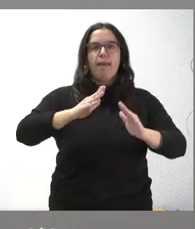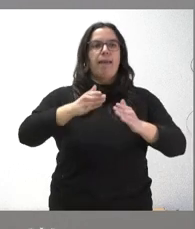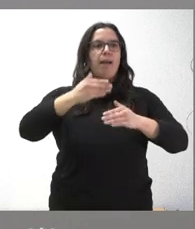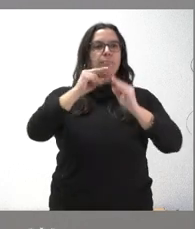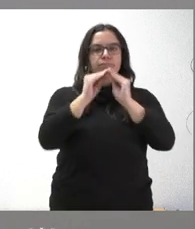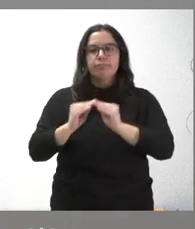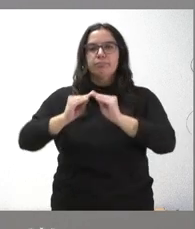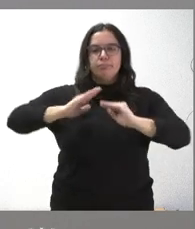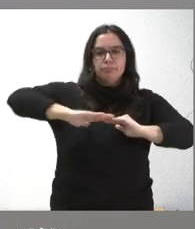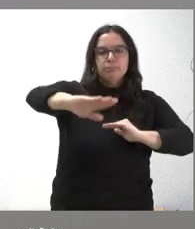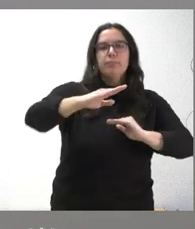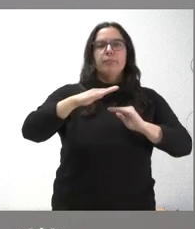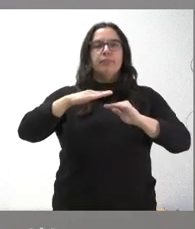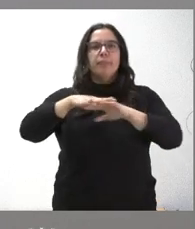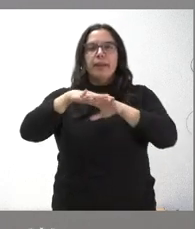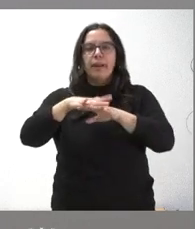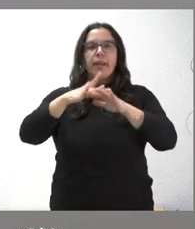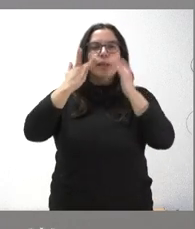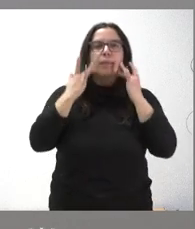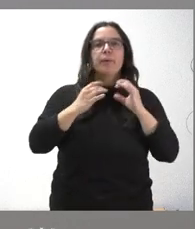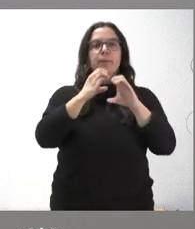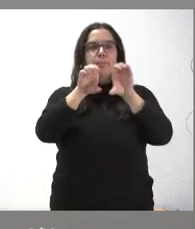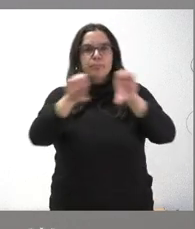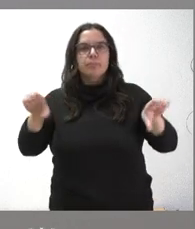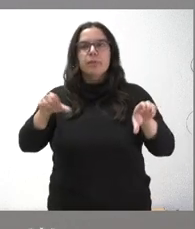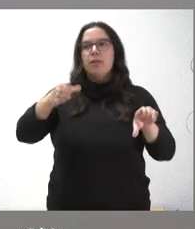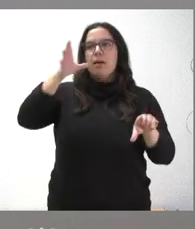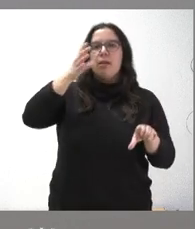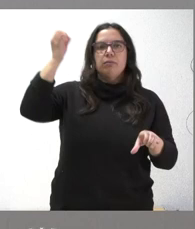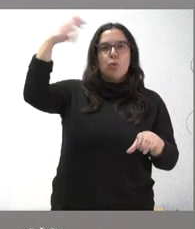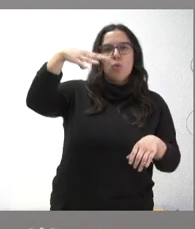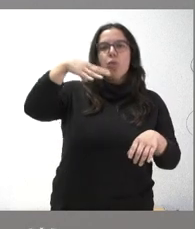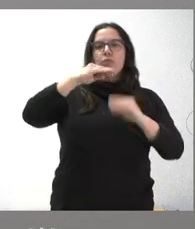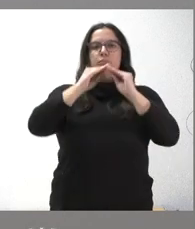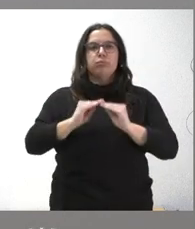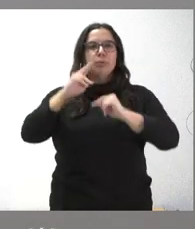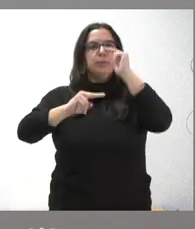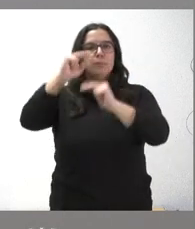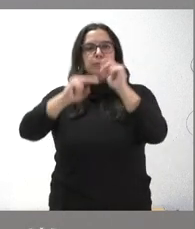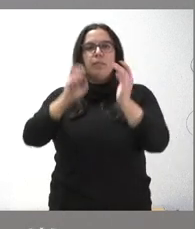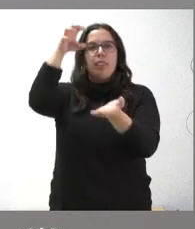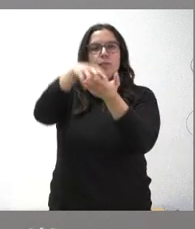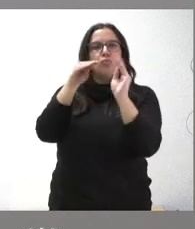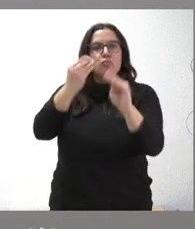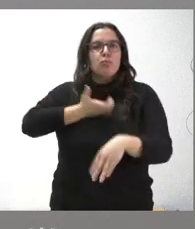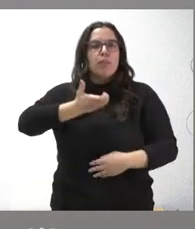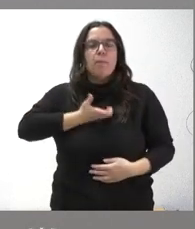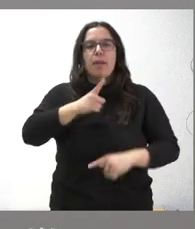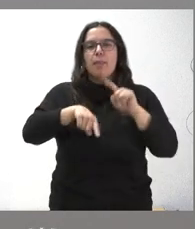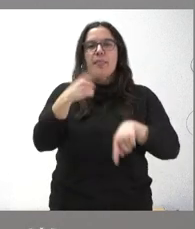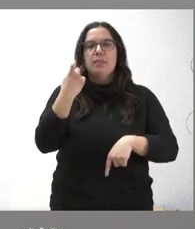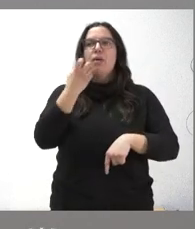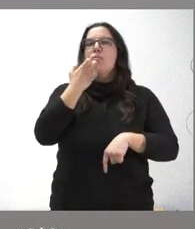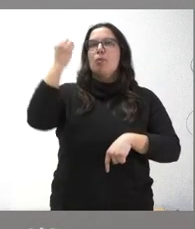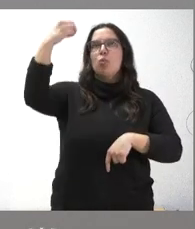acondicionamiento de redes de sanamiento abastecimiento así como la construcción rehabilitación de instalaciones municipales la renovación de alumbrados